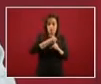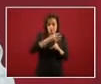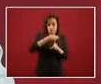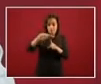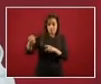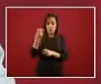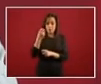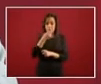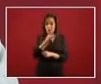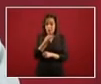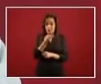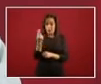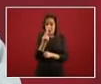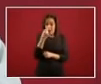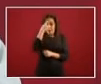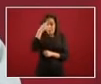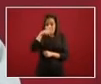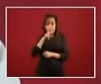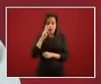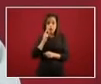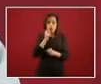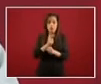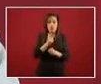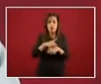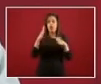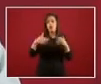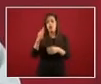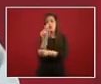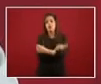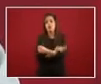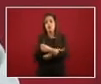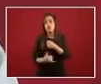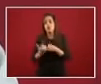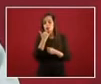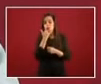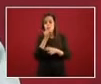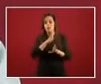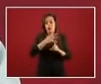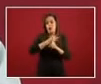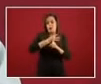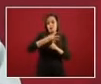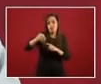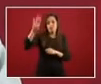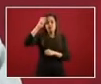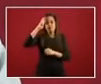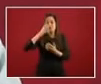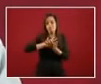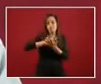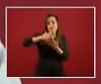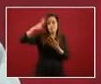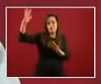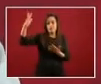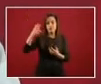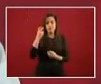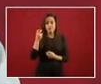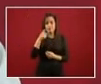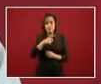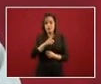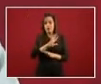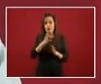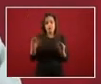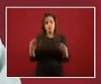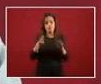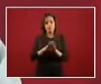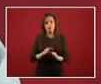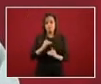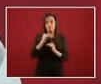situaciones extremas como las que hoy vemos en Europa, donde se declaran formalmente estados de excepción y se suspenden las garantías constitucionales y